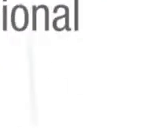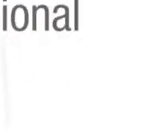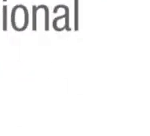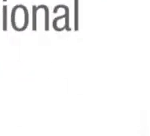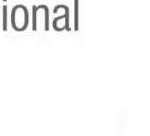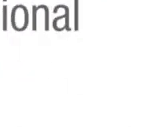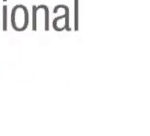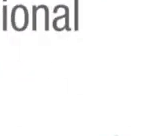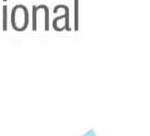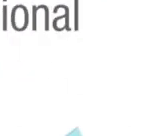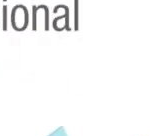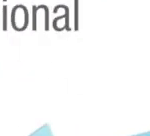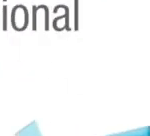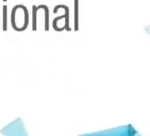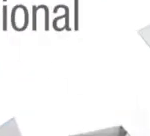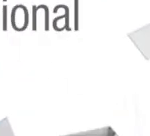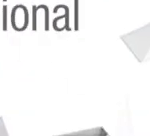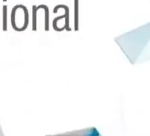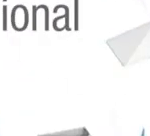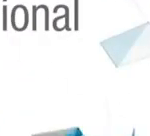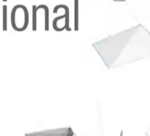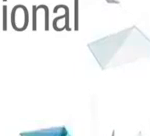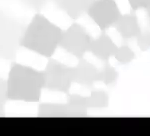Inicio de espacio promocional.